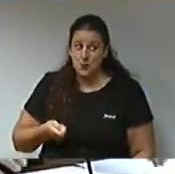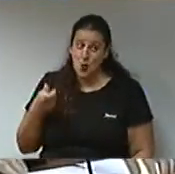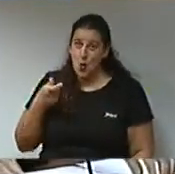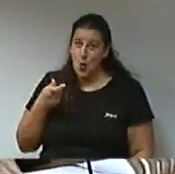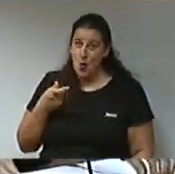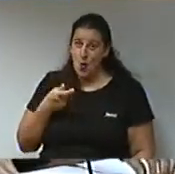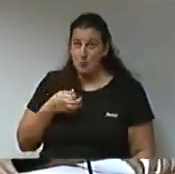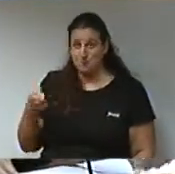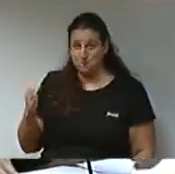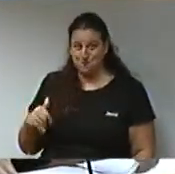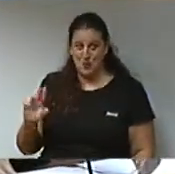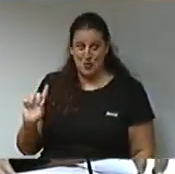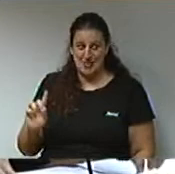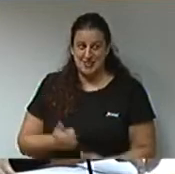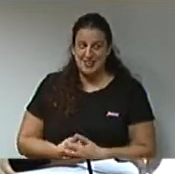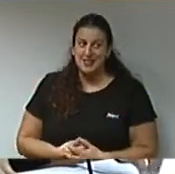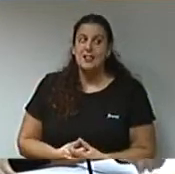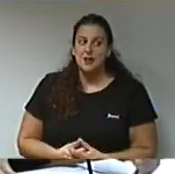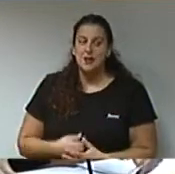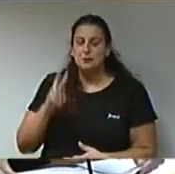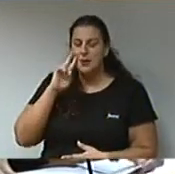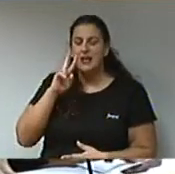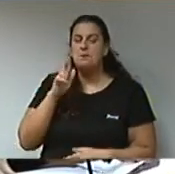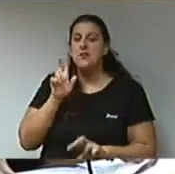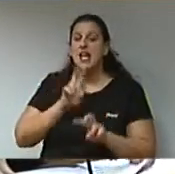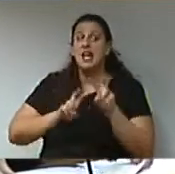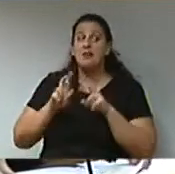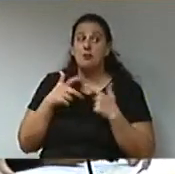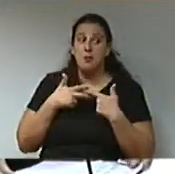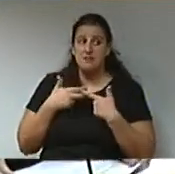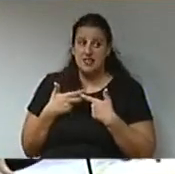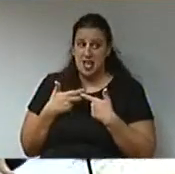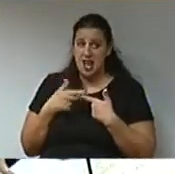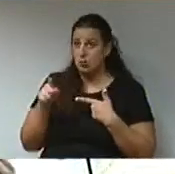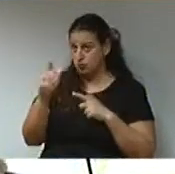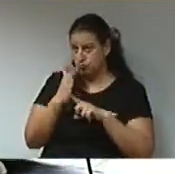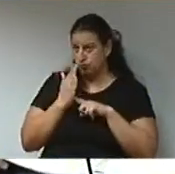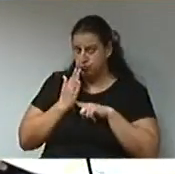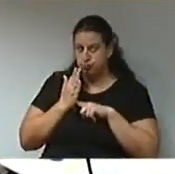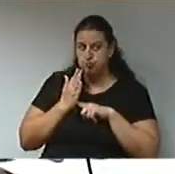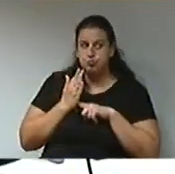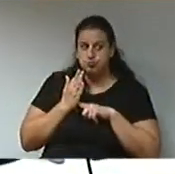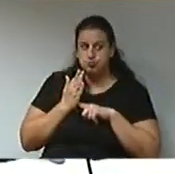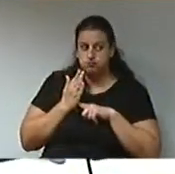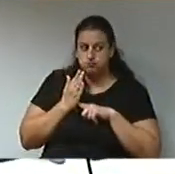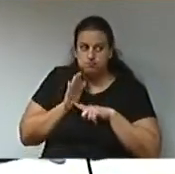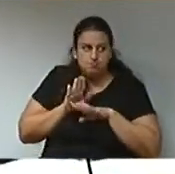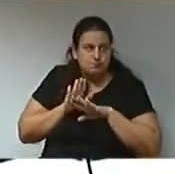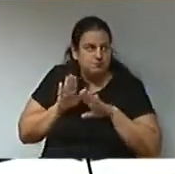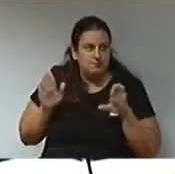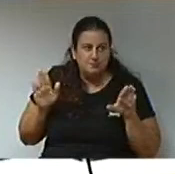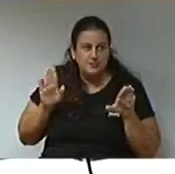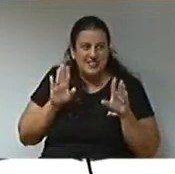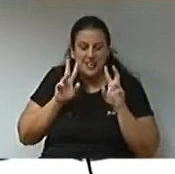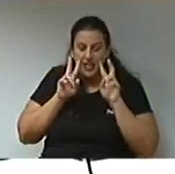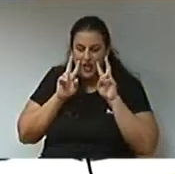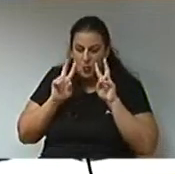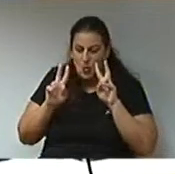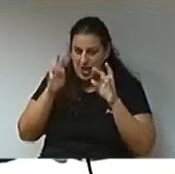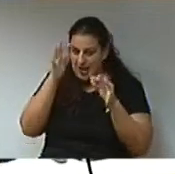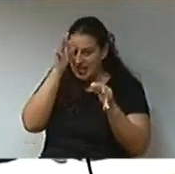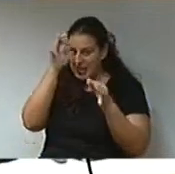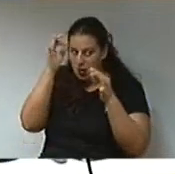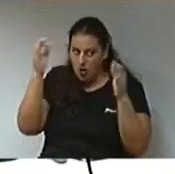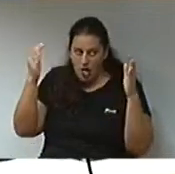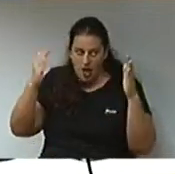imprudente. Mire, la reforma fiscal que ustedes plantean adolece, como le decía, del más mínimo rigor. ¿Por